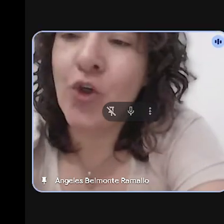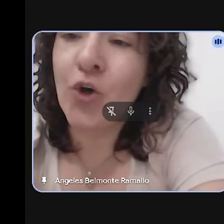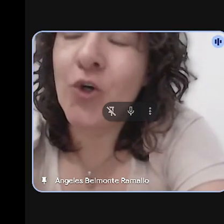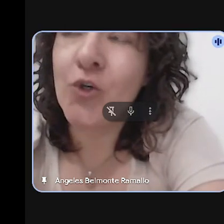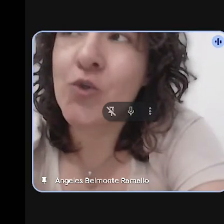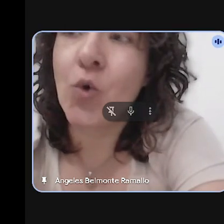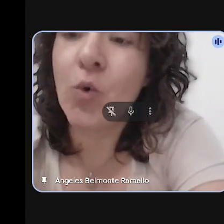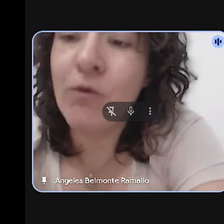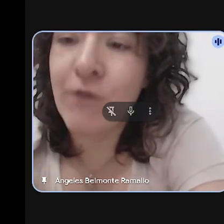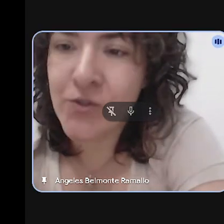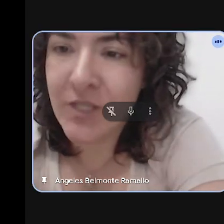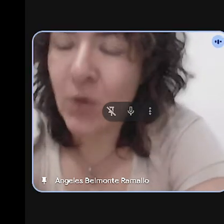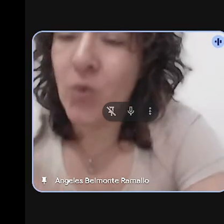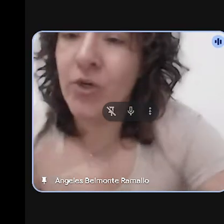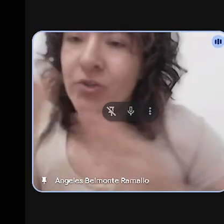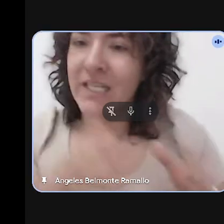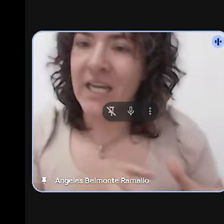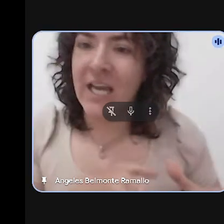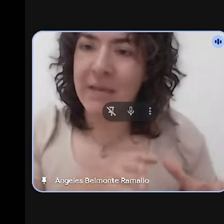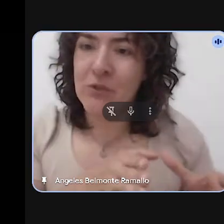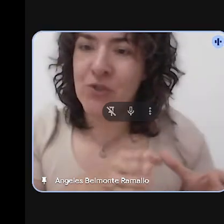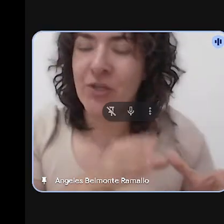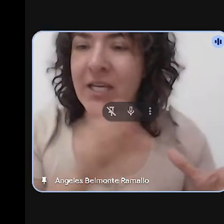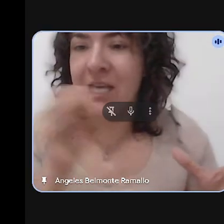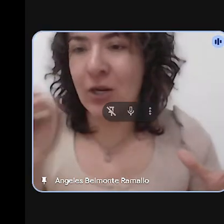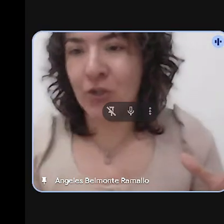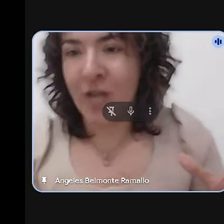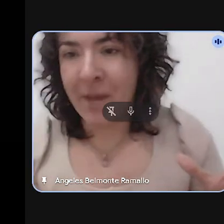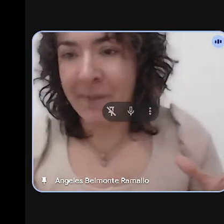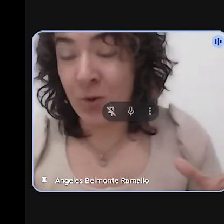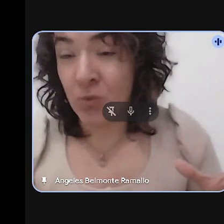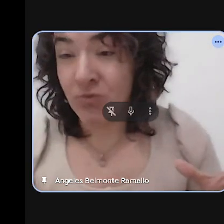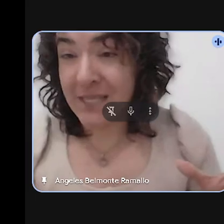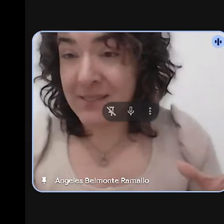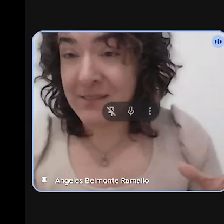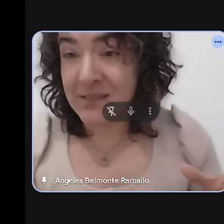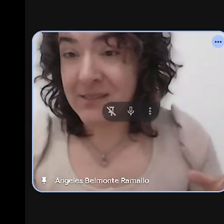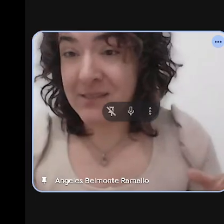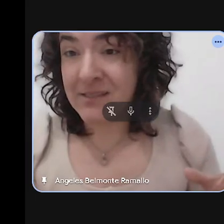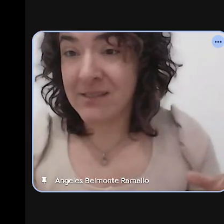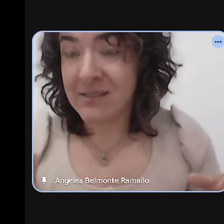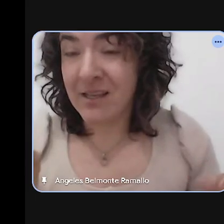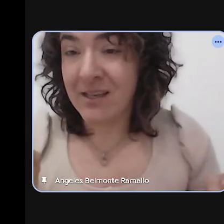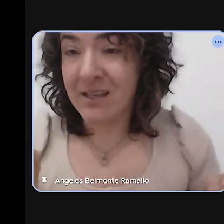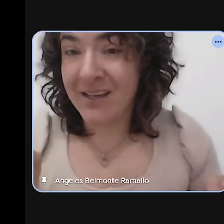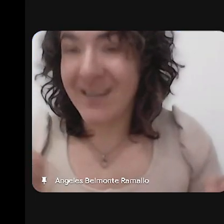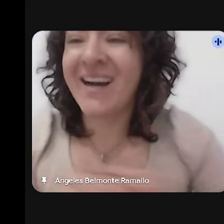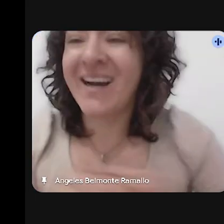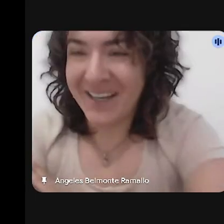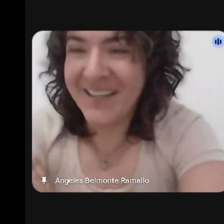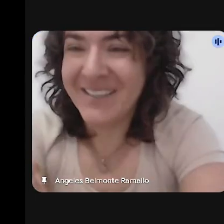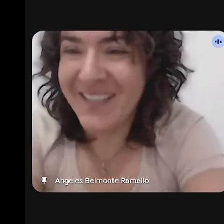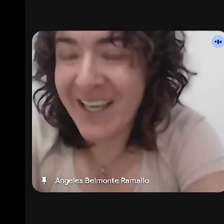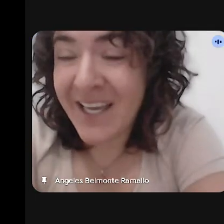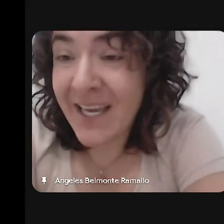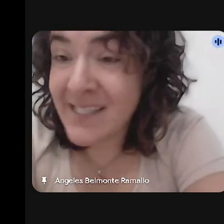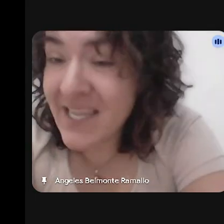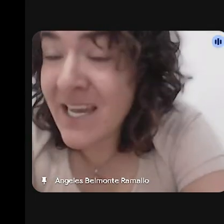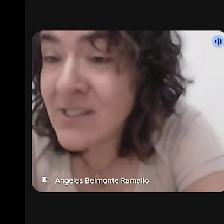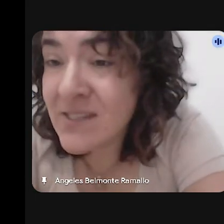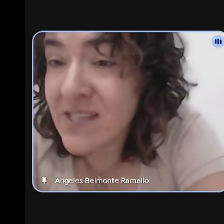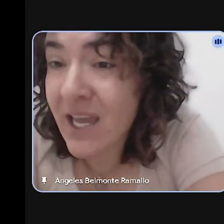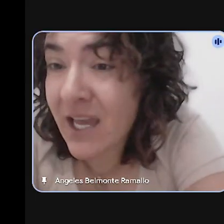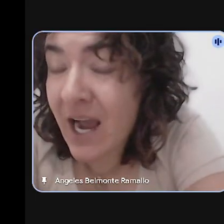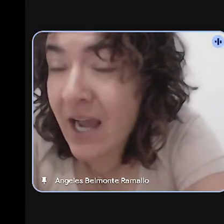Estos dos cubos que uno tiene las emociones y el otro las preguntas. Exactamente. Ajá.